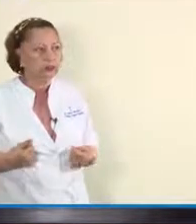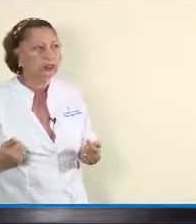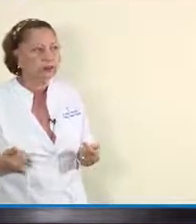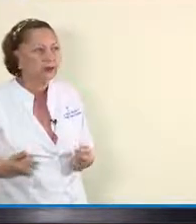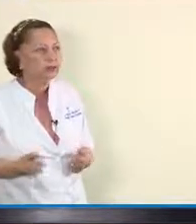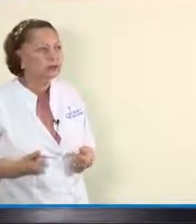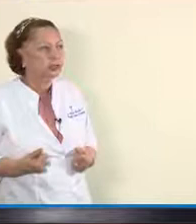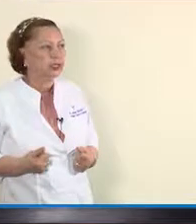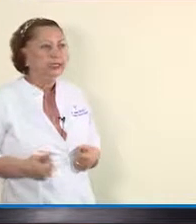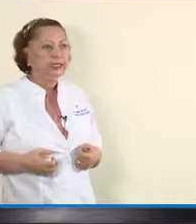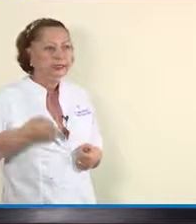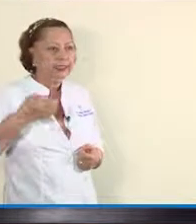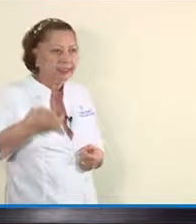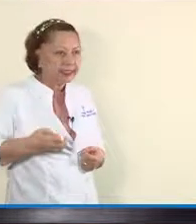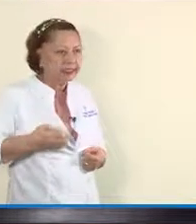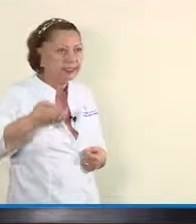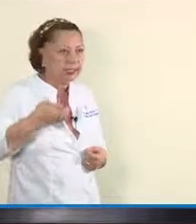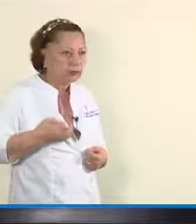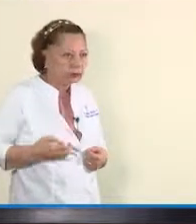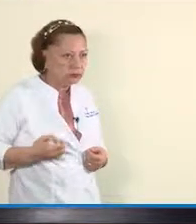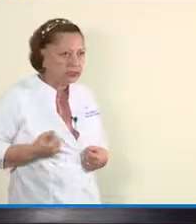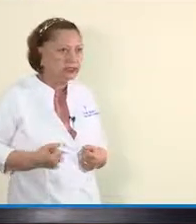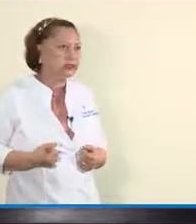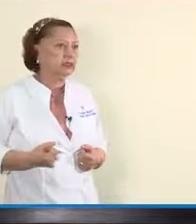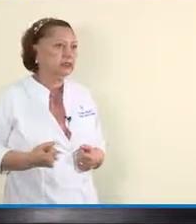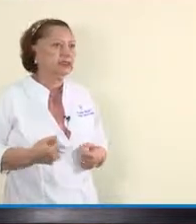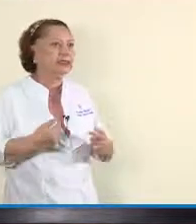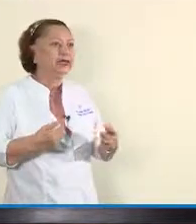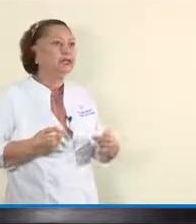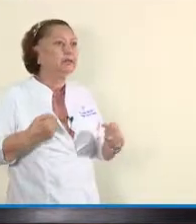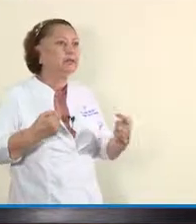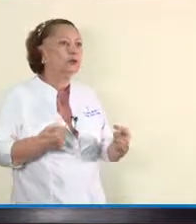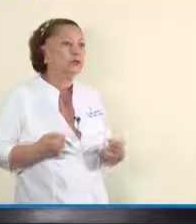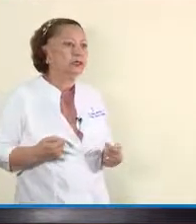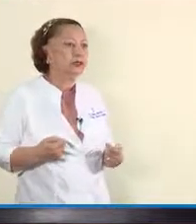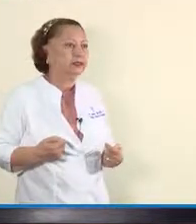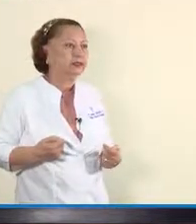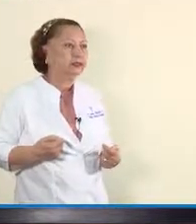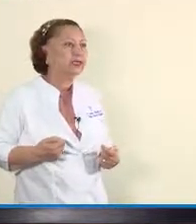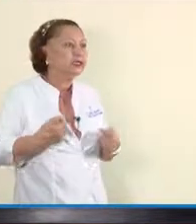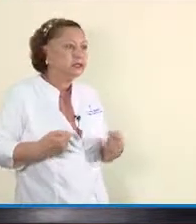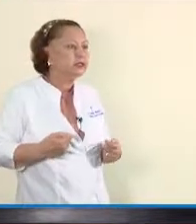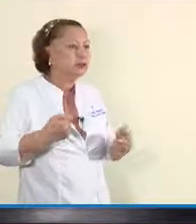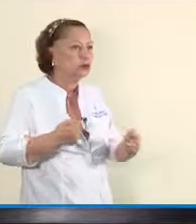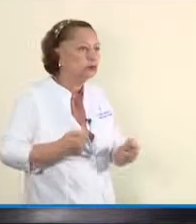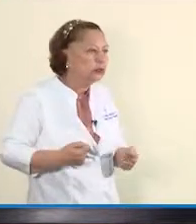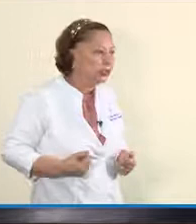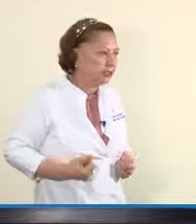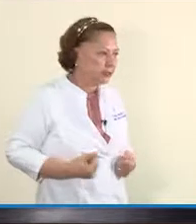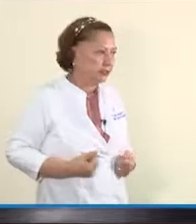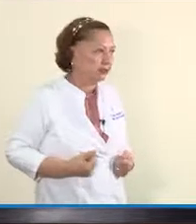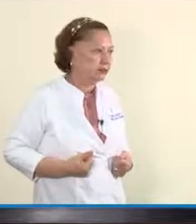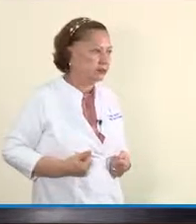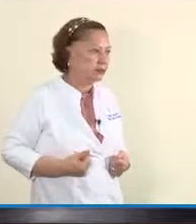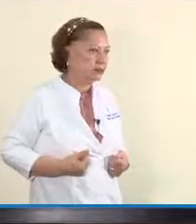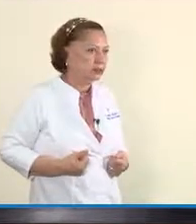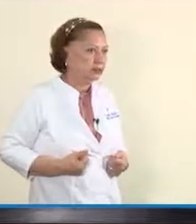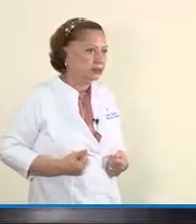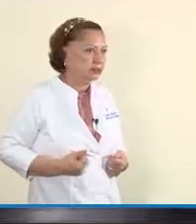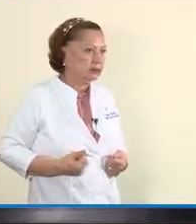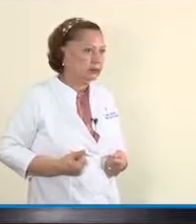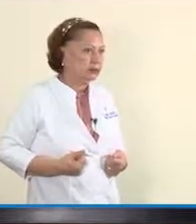psicológicos o trabajadora, tenés que estar consciente que estás expuesta, que sí sos vulnerable.